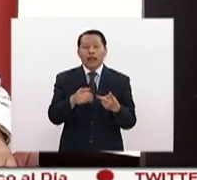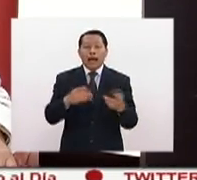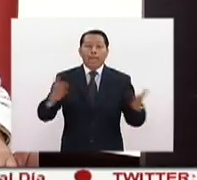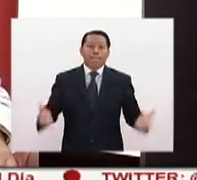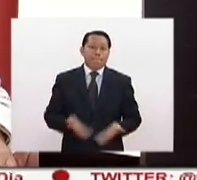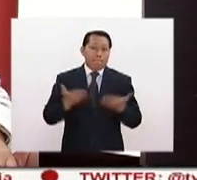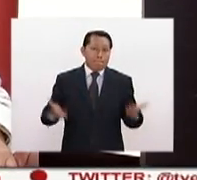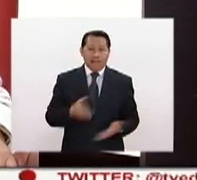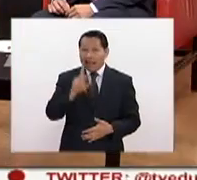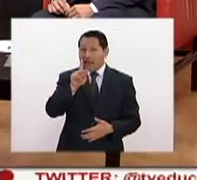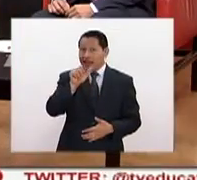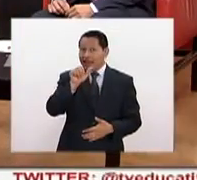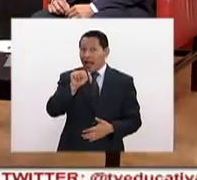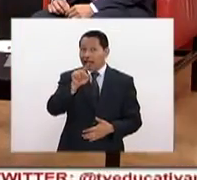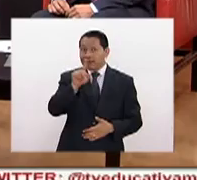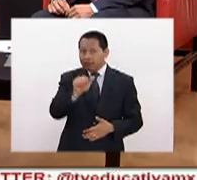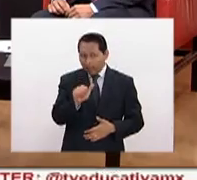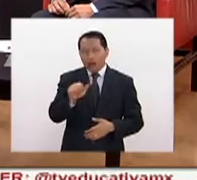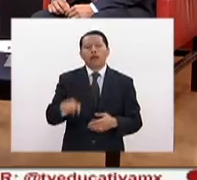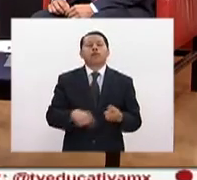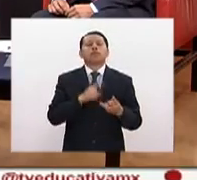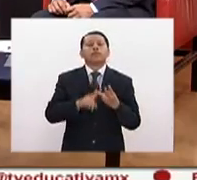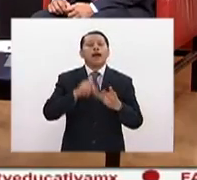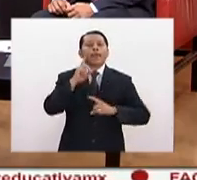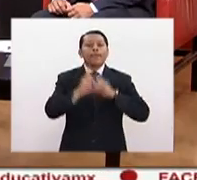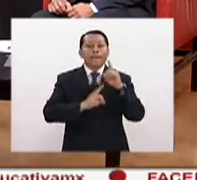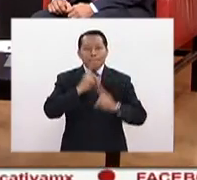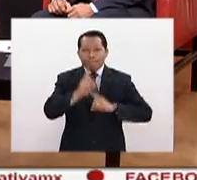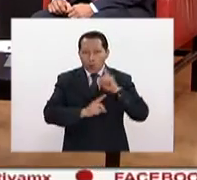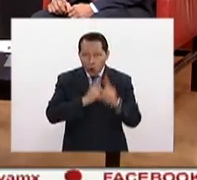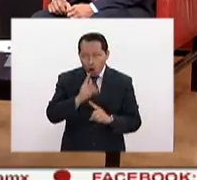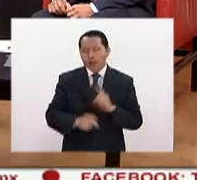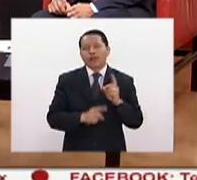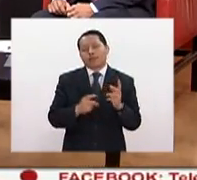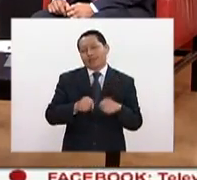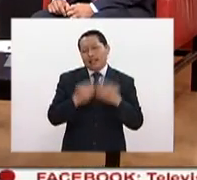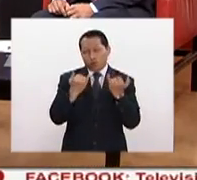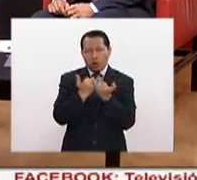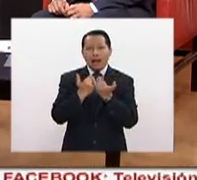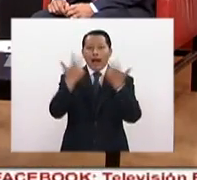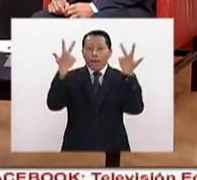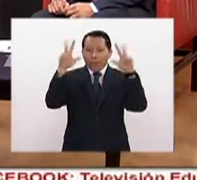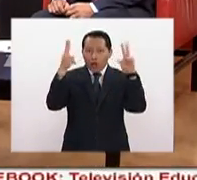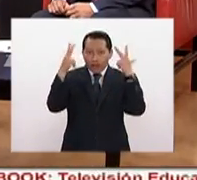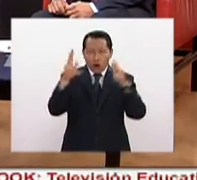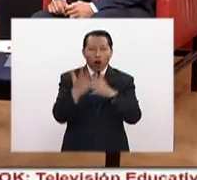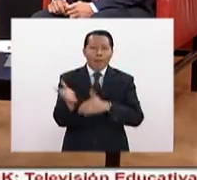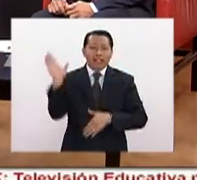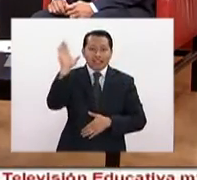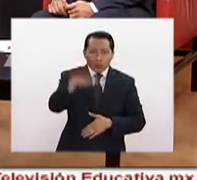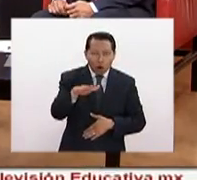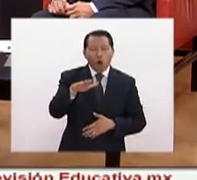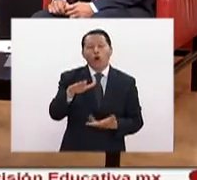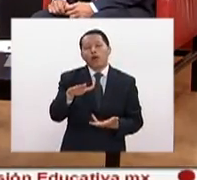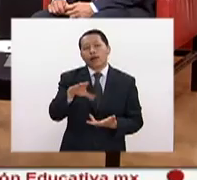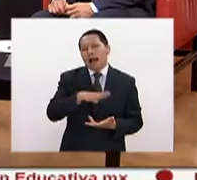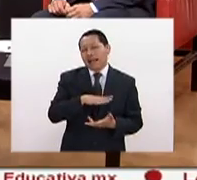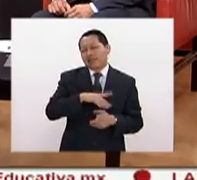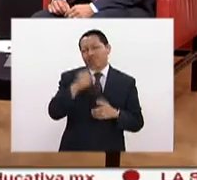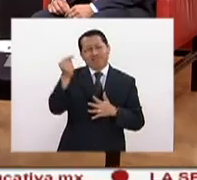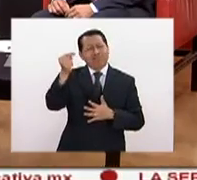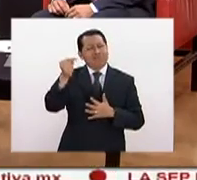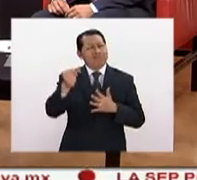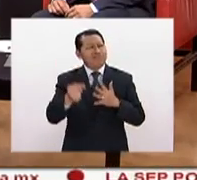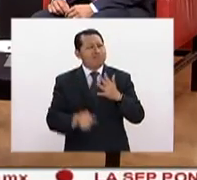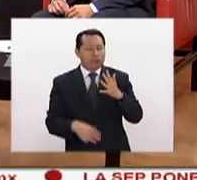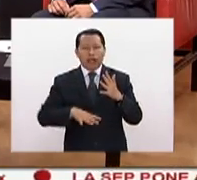danza, deportes, tenemos por supuesto voleibol, básquetbol, tenemos una amplia gama